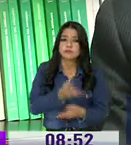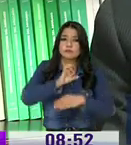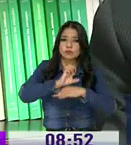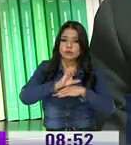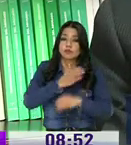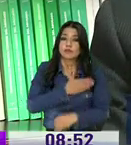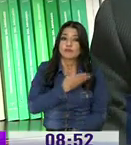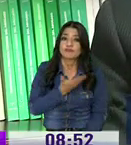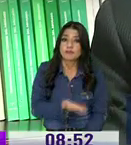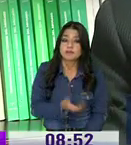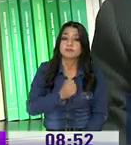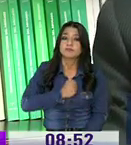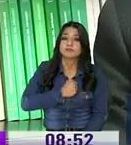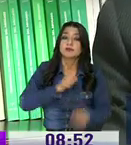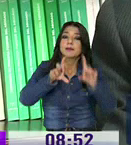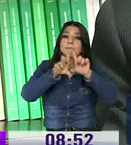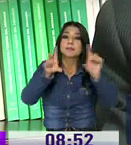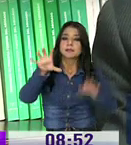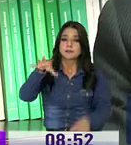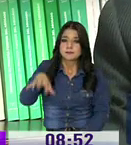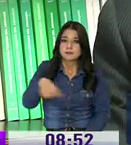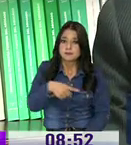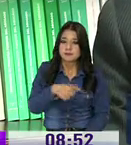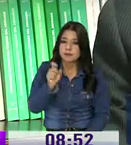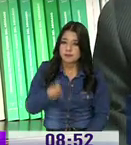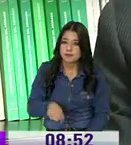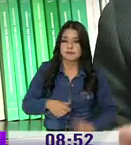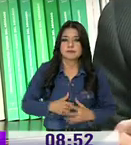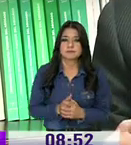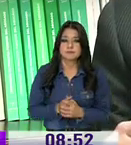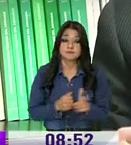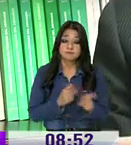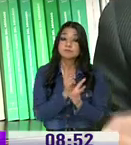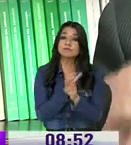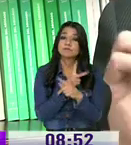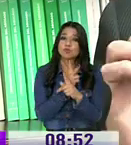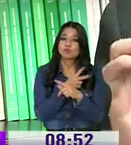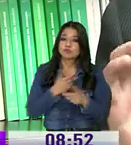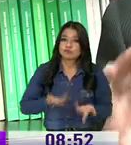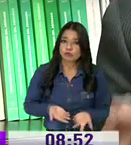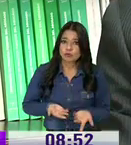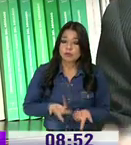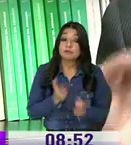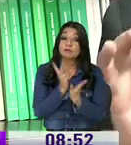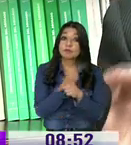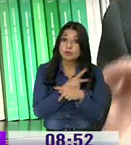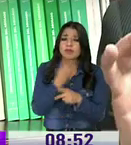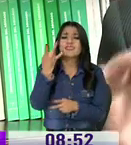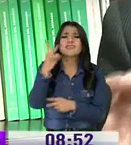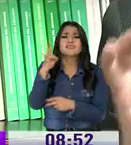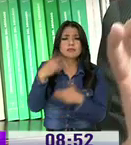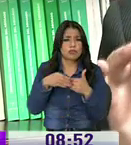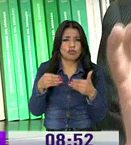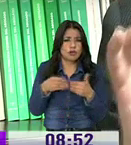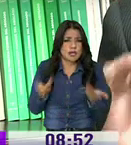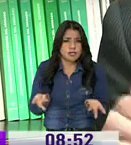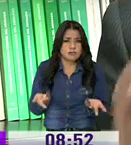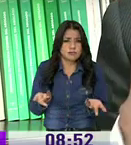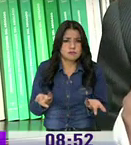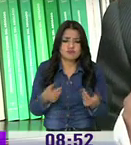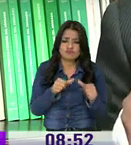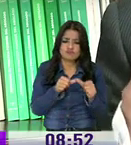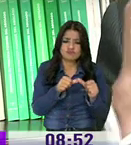es creer en la propia empresa estatal, que produce a un costo de producción de